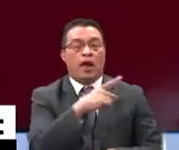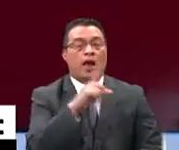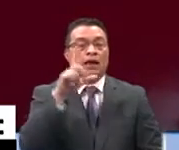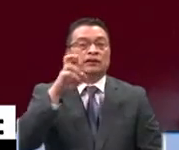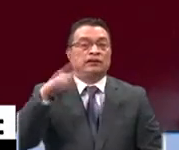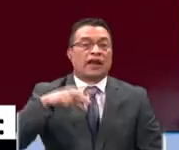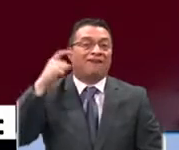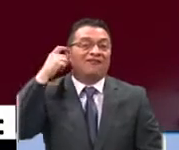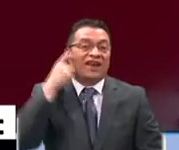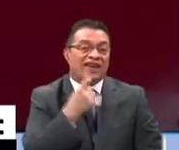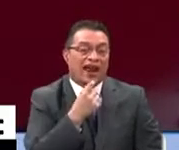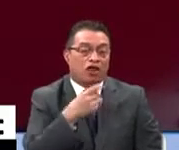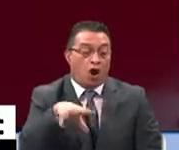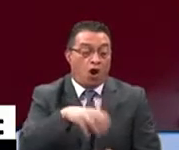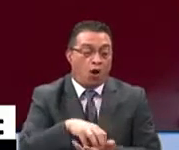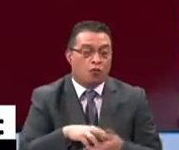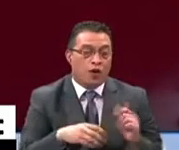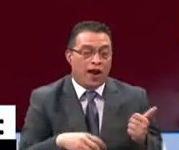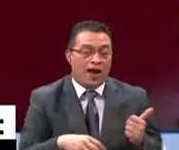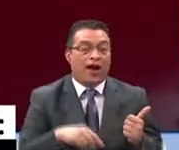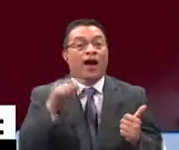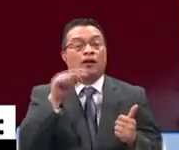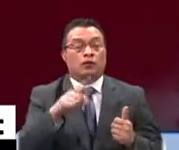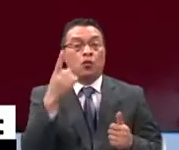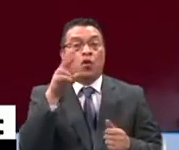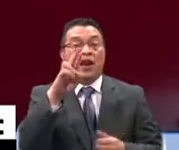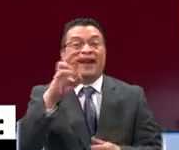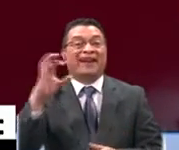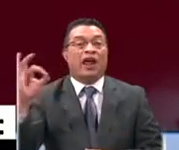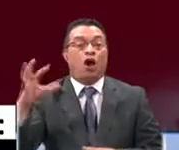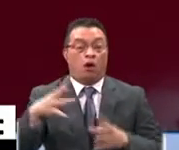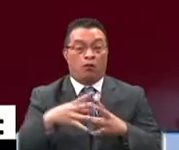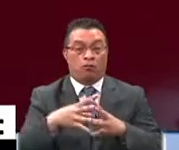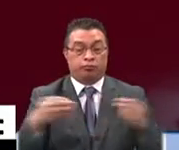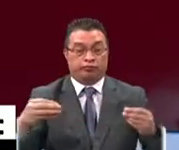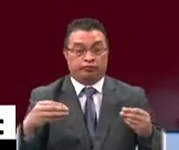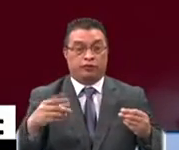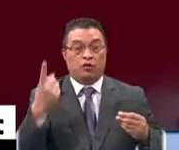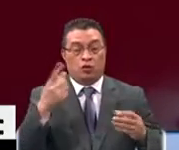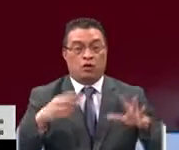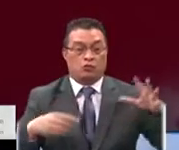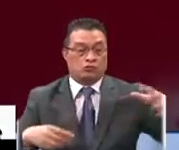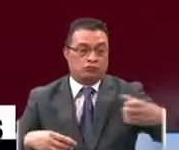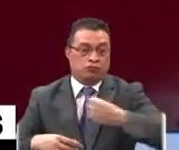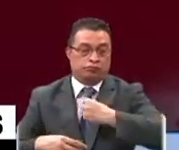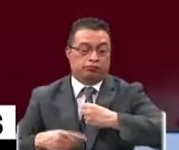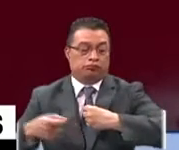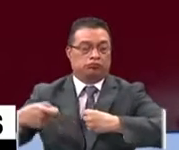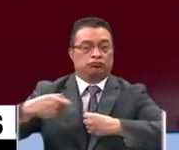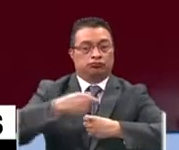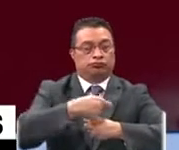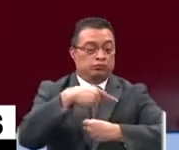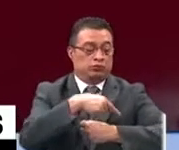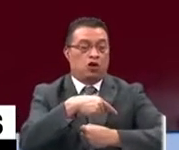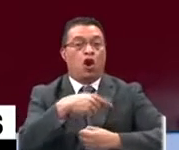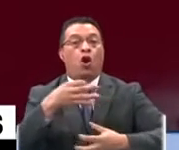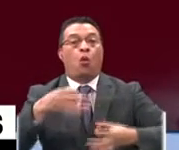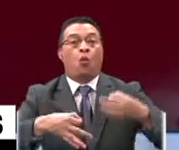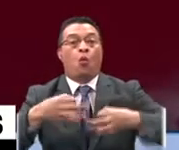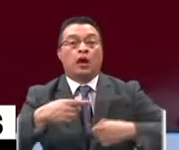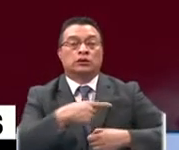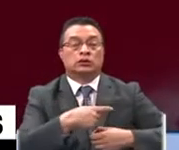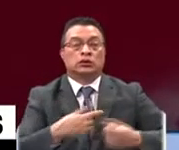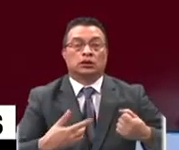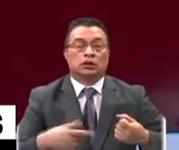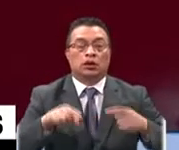un reo se fugó con un hecho que incluyó incluso la toma de rehén, digamos, de un juez.